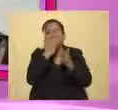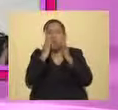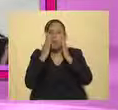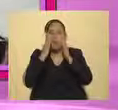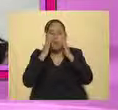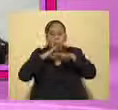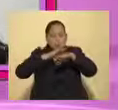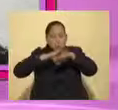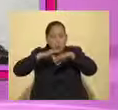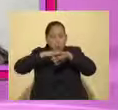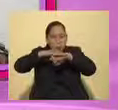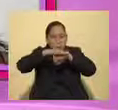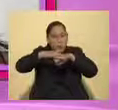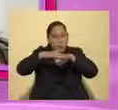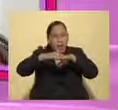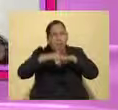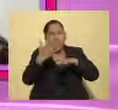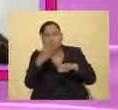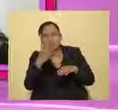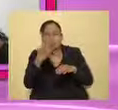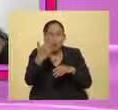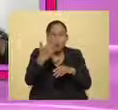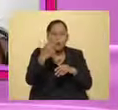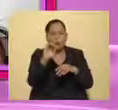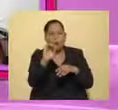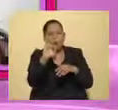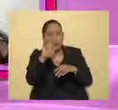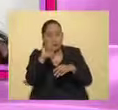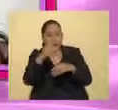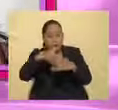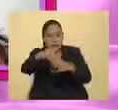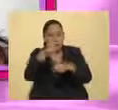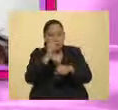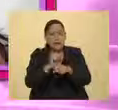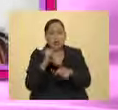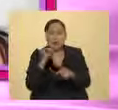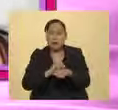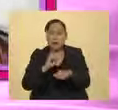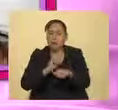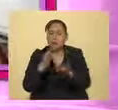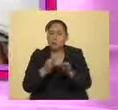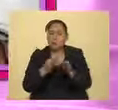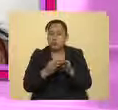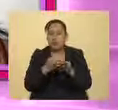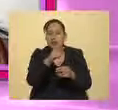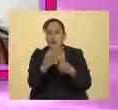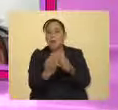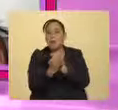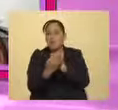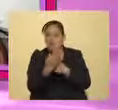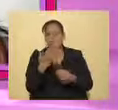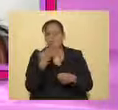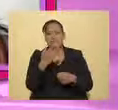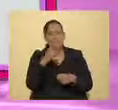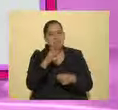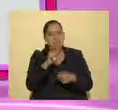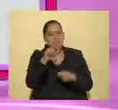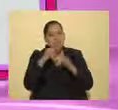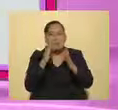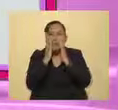de unas 8 o 9 semanas de uso diario, verdaderamente van a ver el